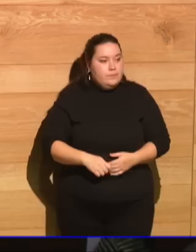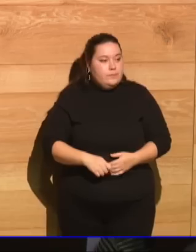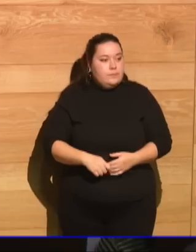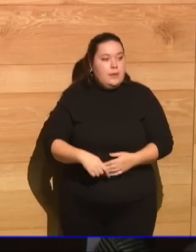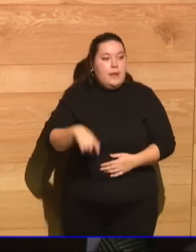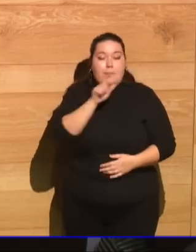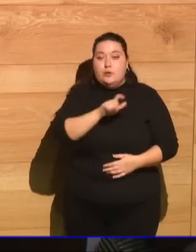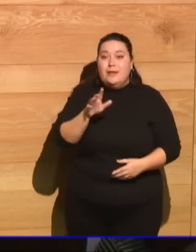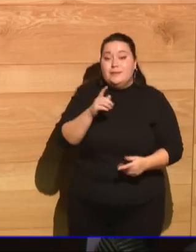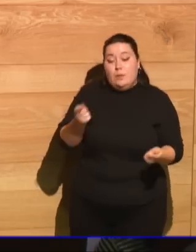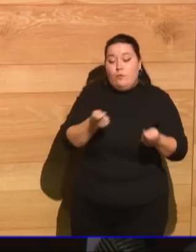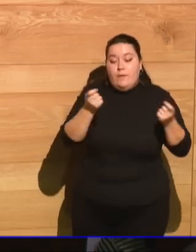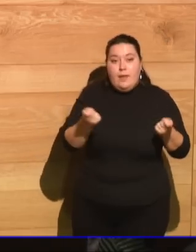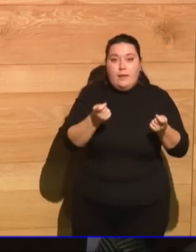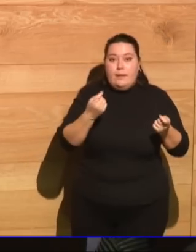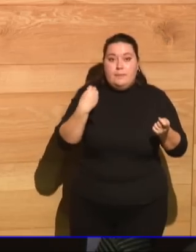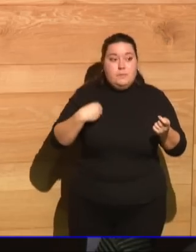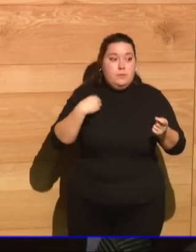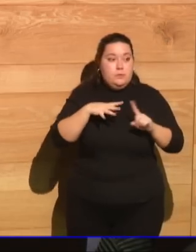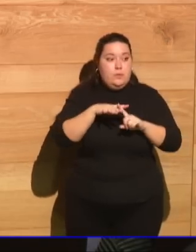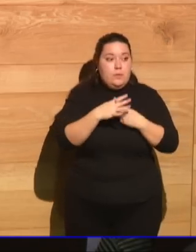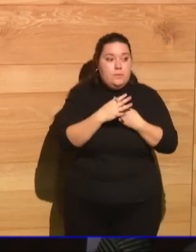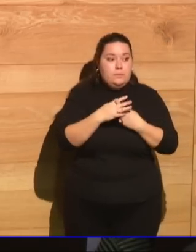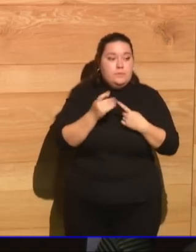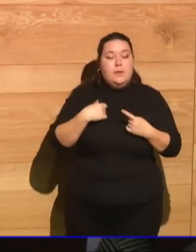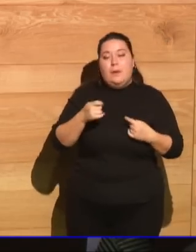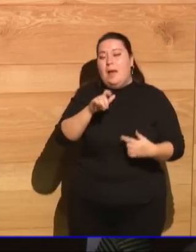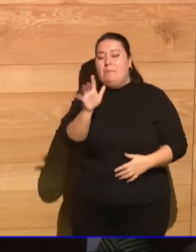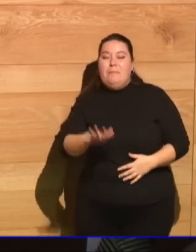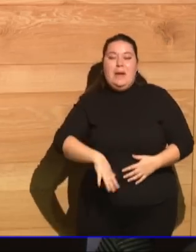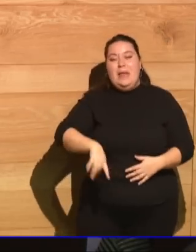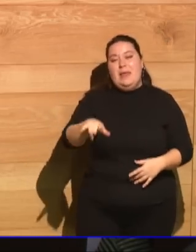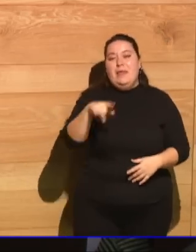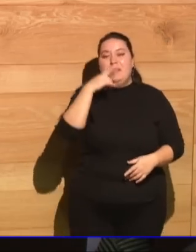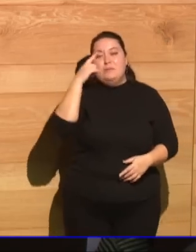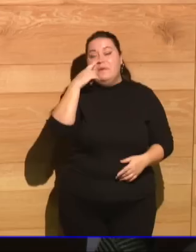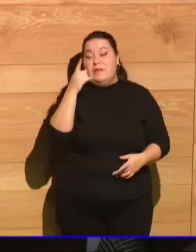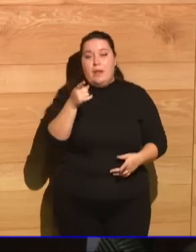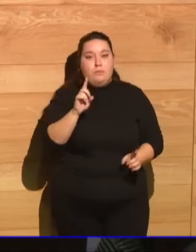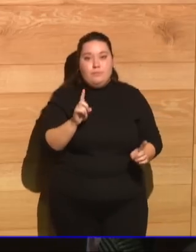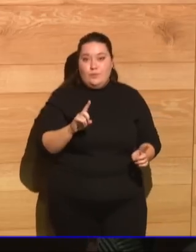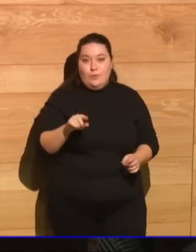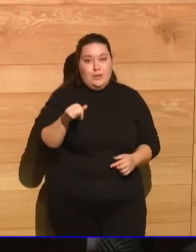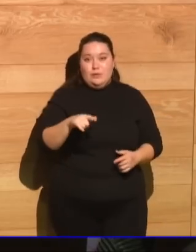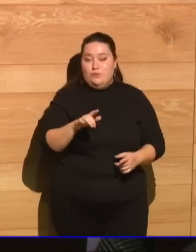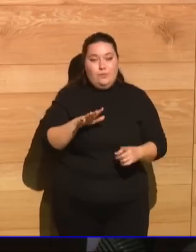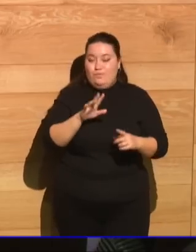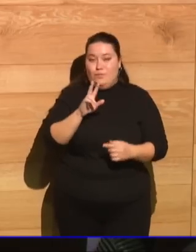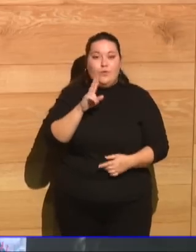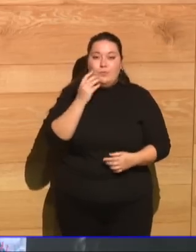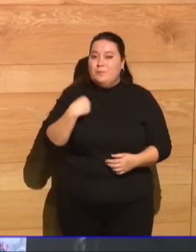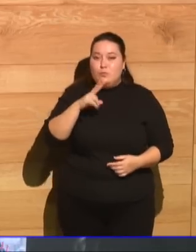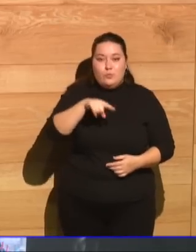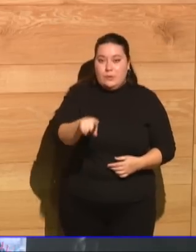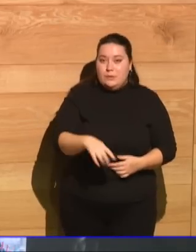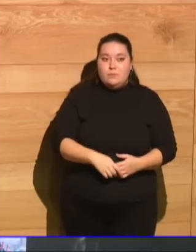la publicidad, que seguida tiene ese marchamo de que es superficial? Sí, pero no vale Parker para esto. Valen otros, sin embargo. Y después, o